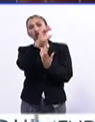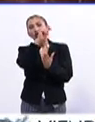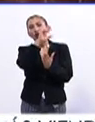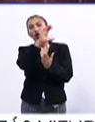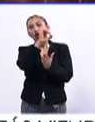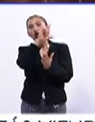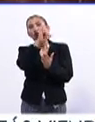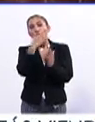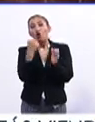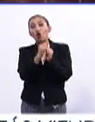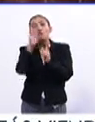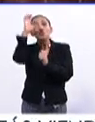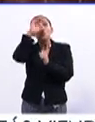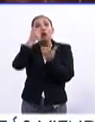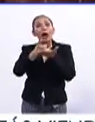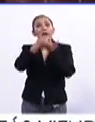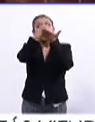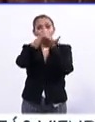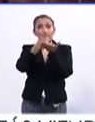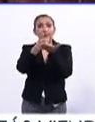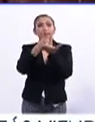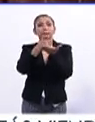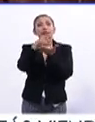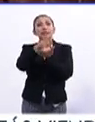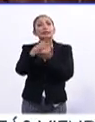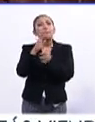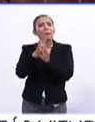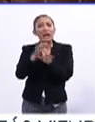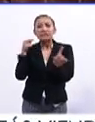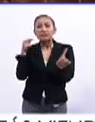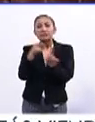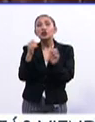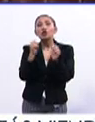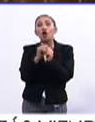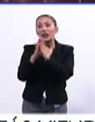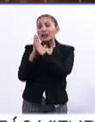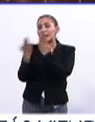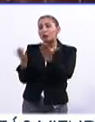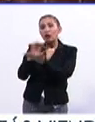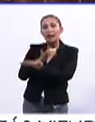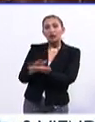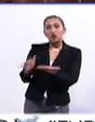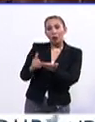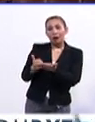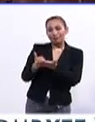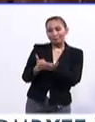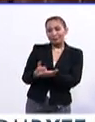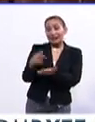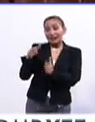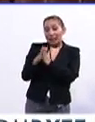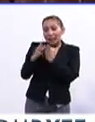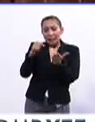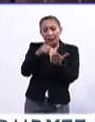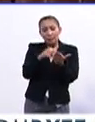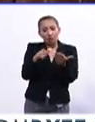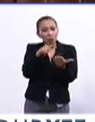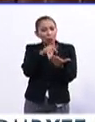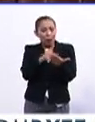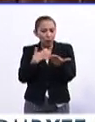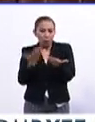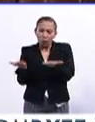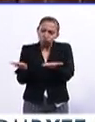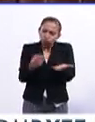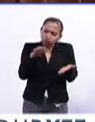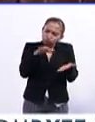a través de la cultura y sobre todo de manera específica a través del libro y la lectura el libro como espacio de